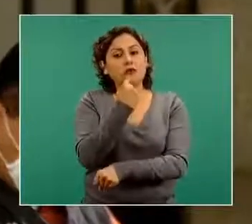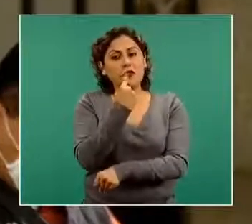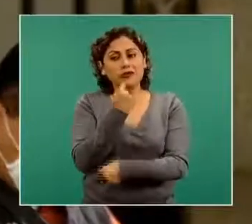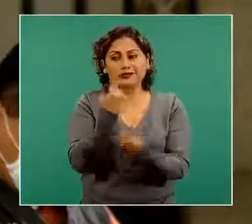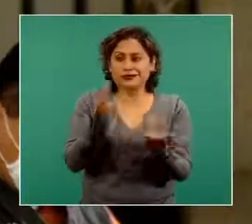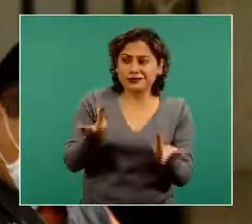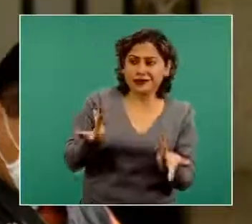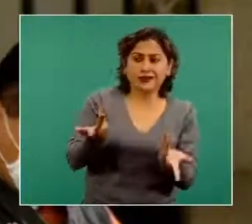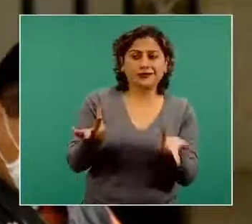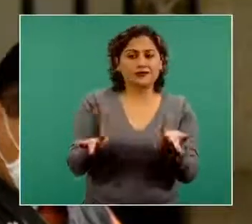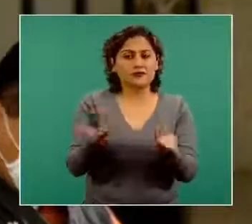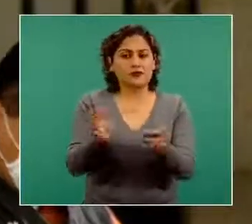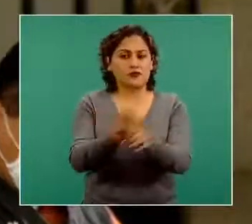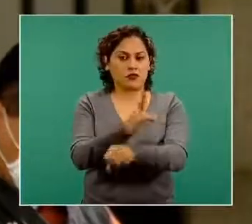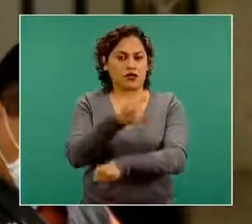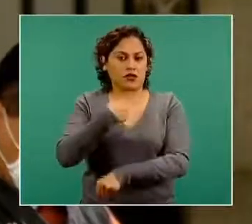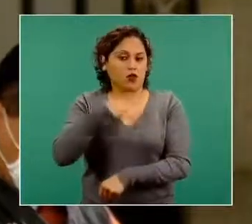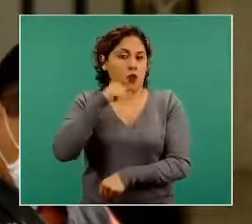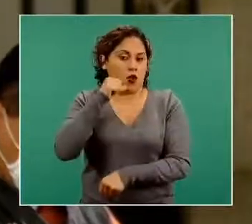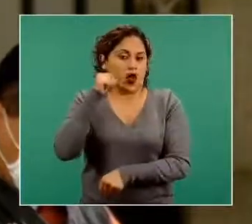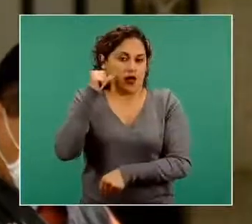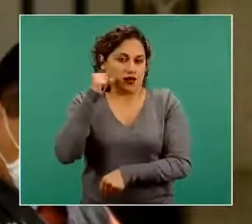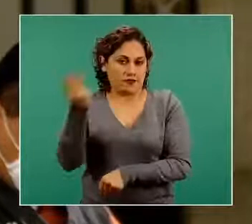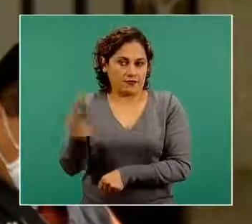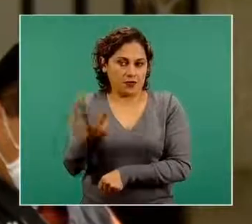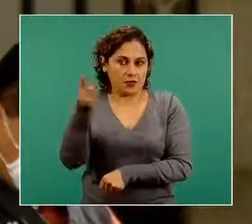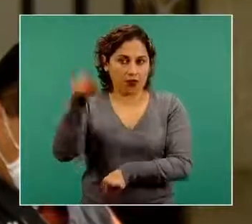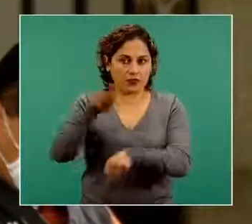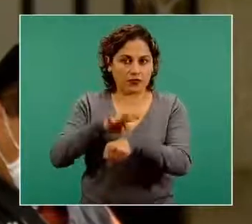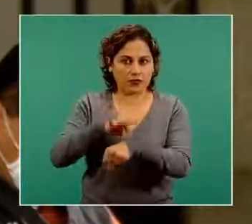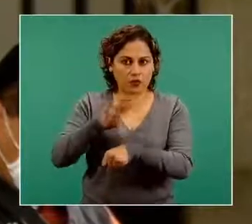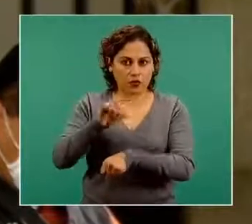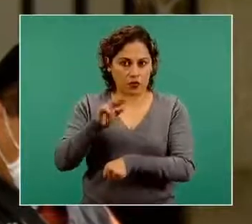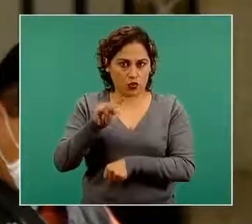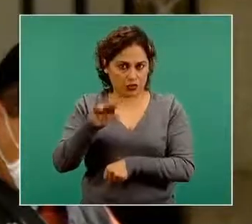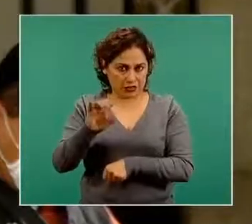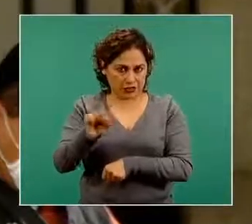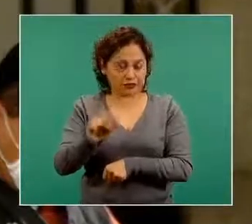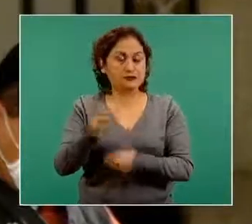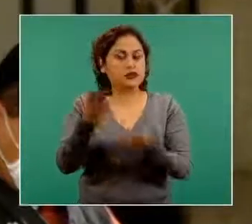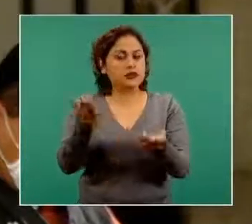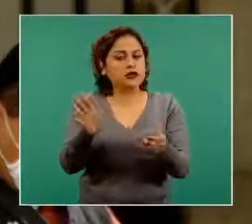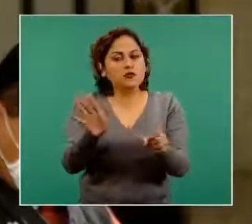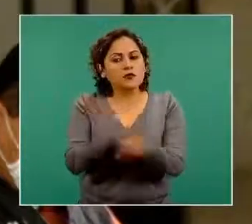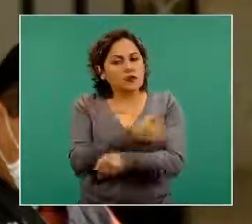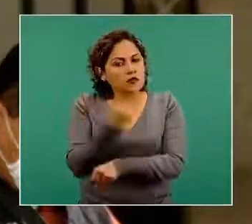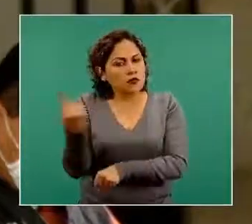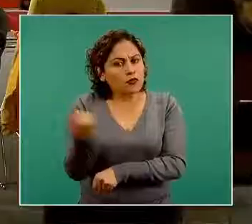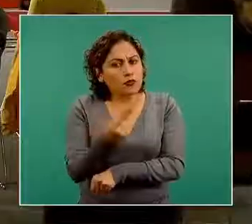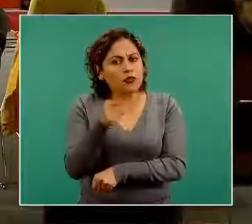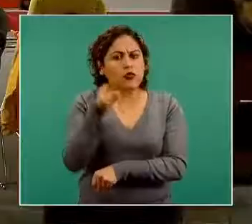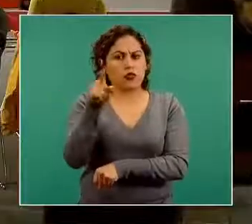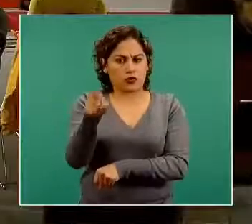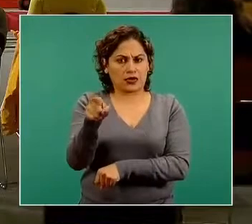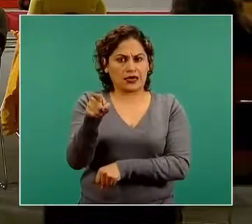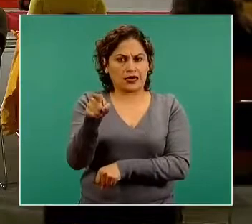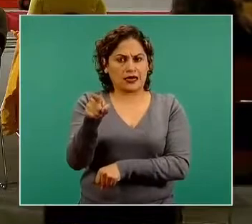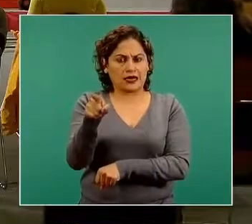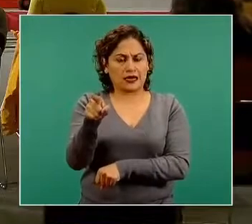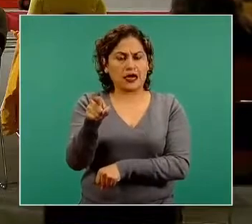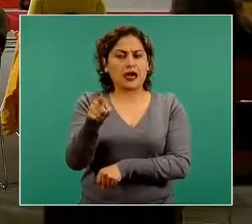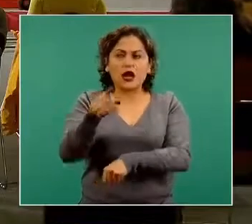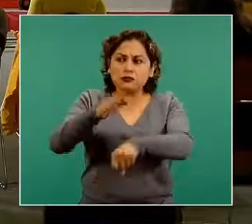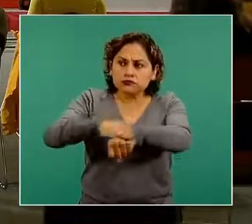hacía una pregunta precisamente al doctor Cortés referente a ellos que han estado levantando la voz. Estamos hablando